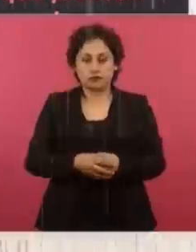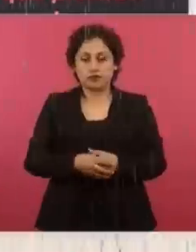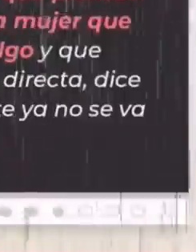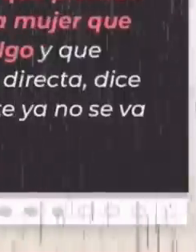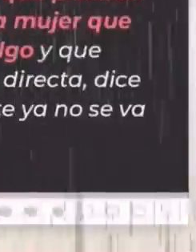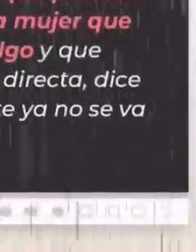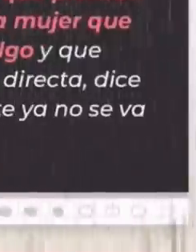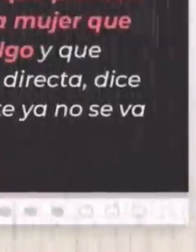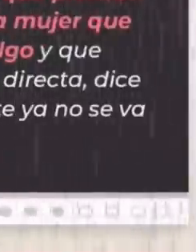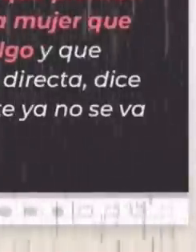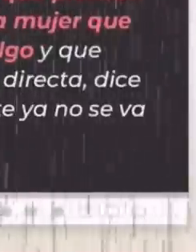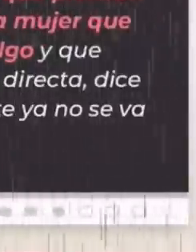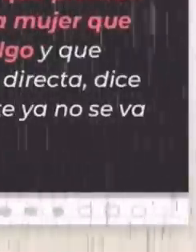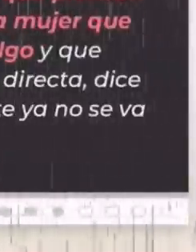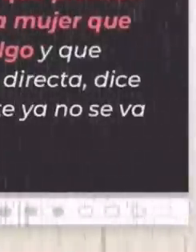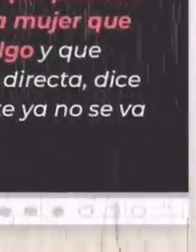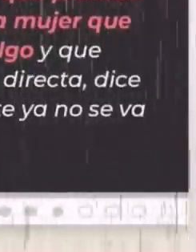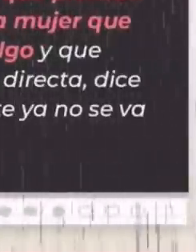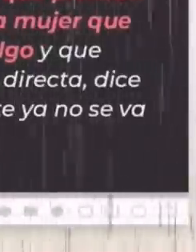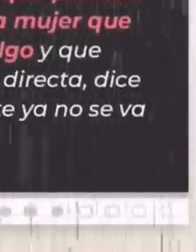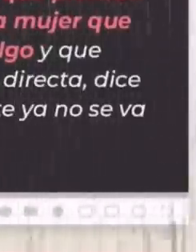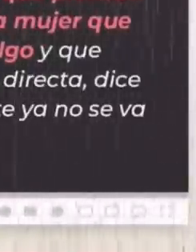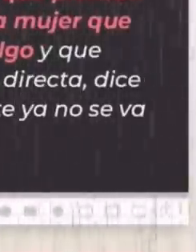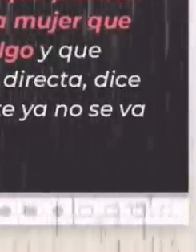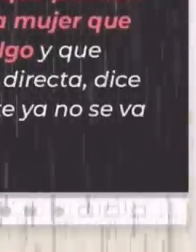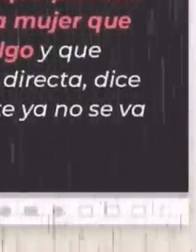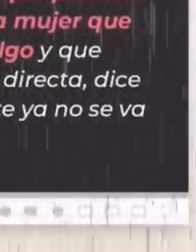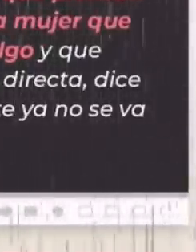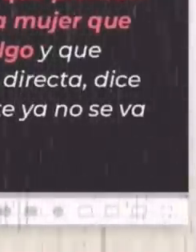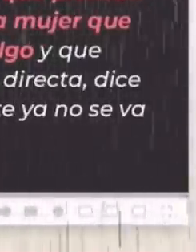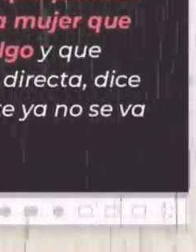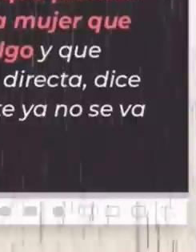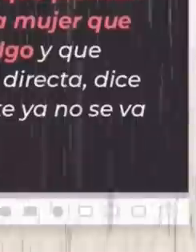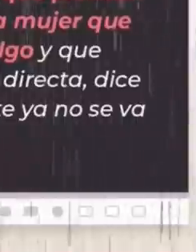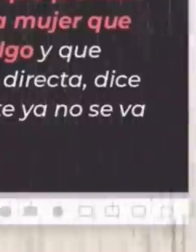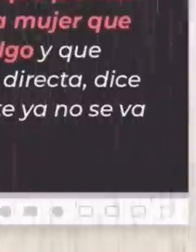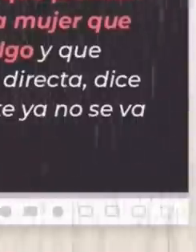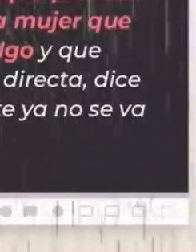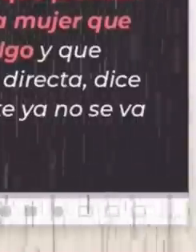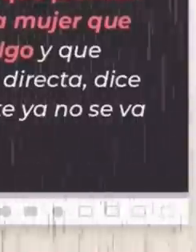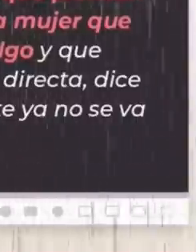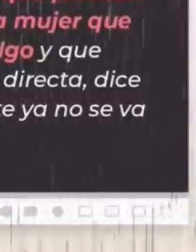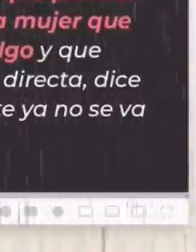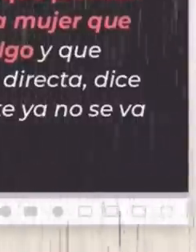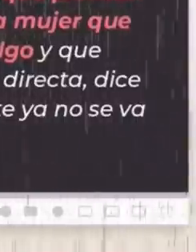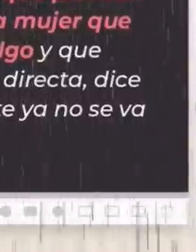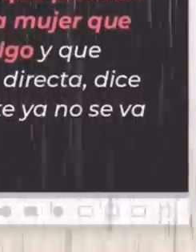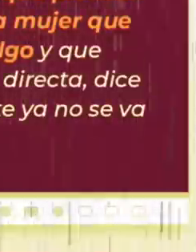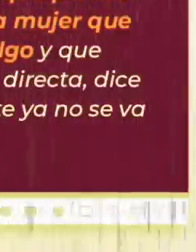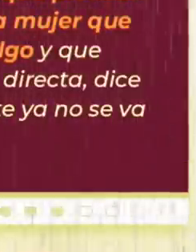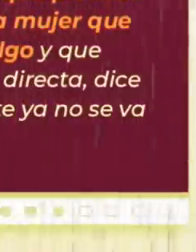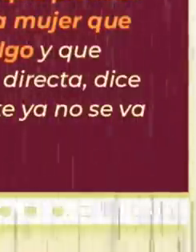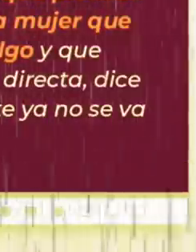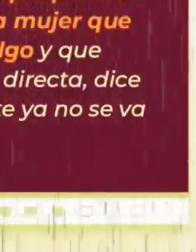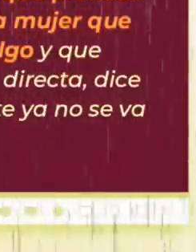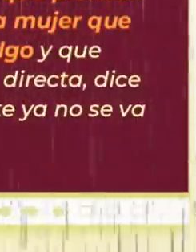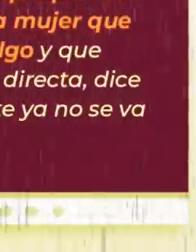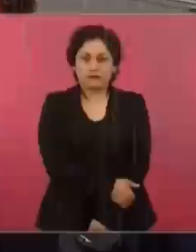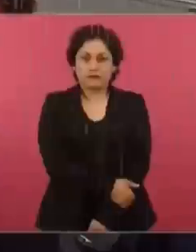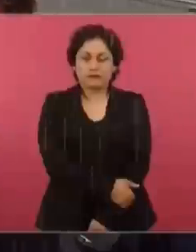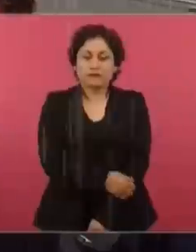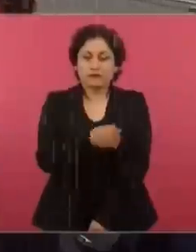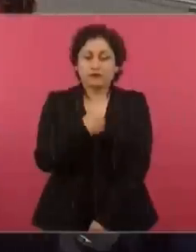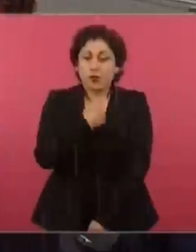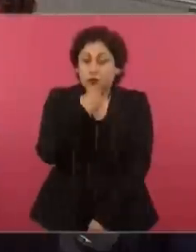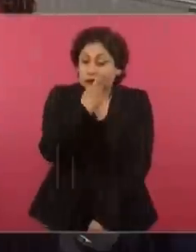y que habla de manera coloquial directa pero pues la gente ya no se va a dejar engañar es completamente distinto tú cómo se